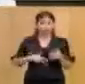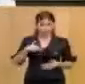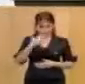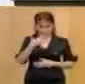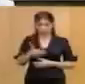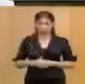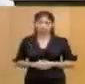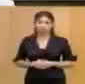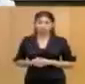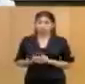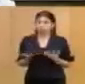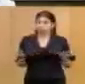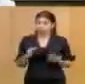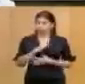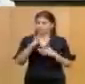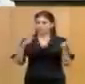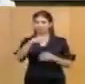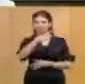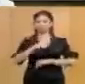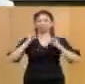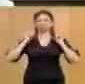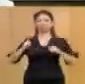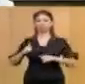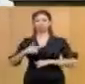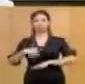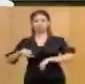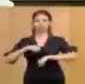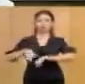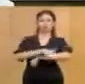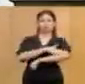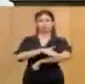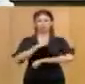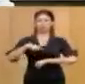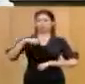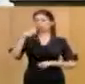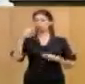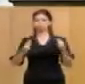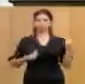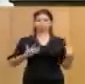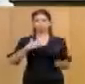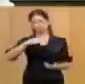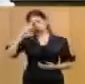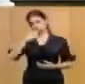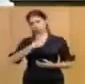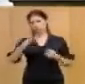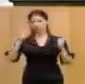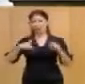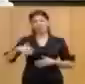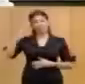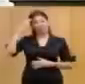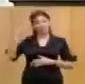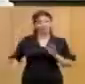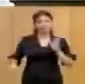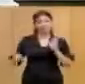llegaron al Gobierno presumiendo de talante y a golpe de decreto lo han enterrado para siempre. En